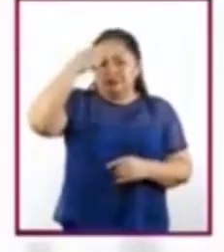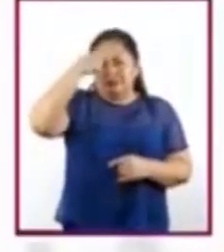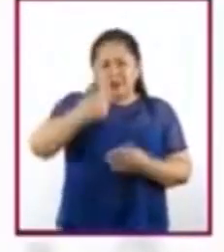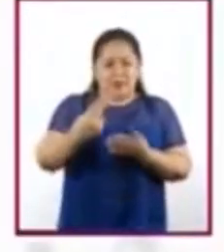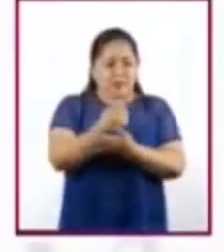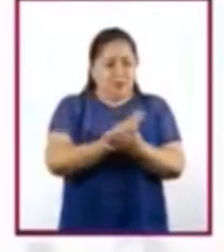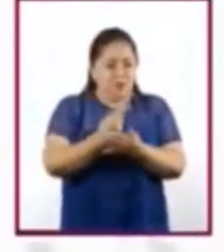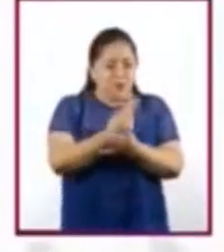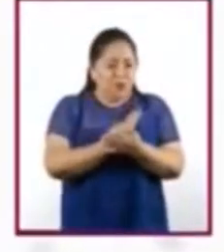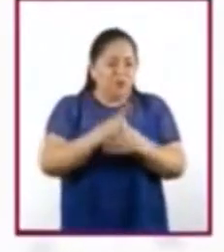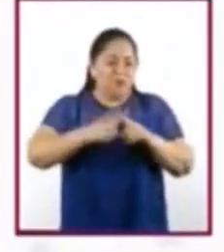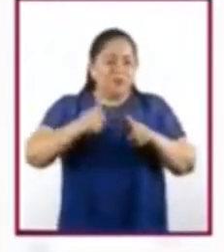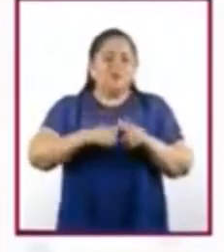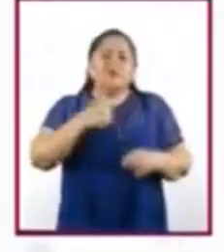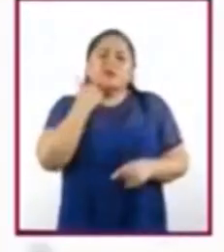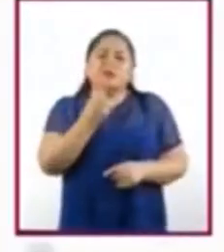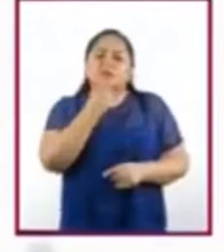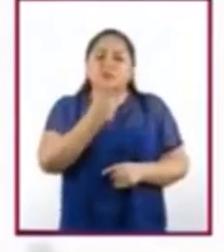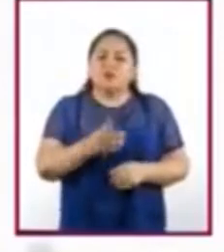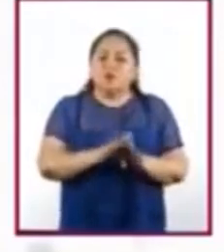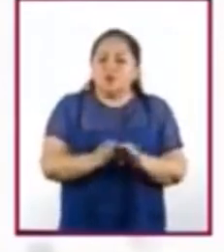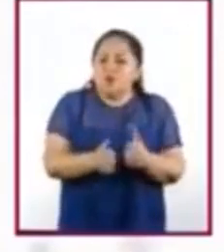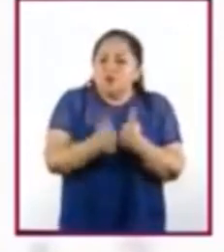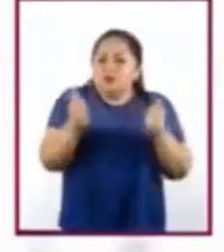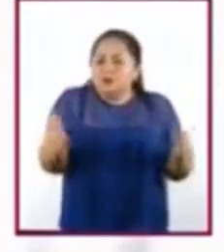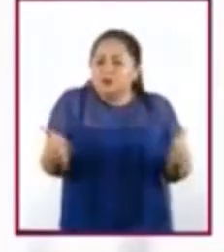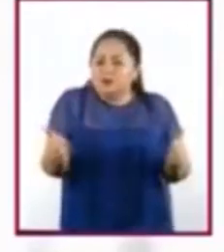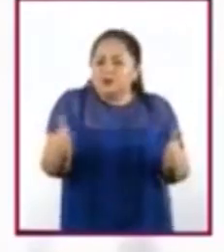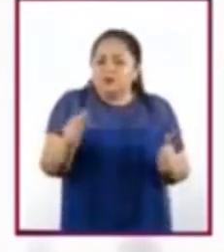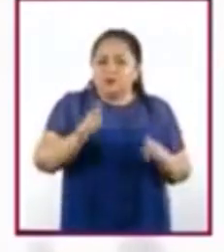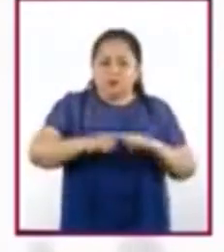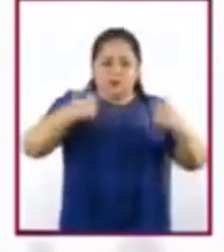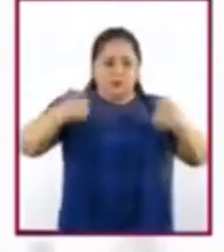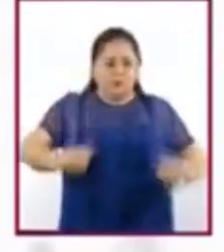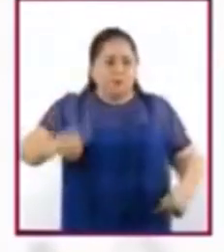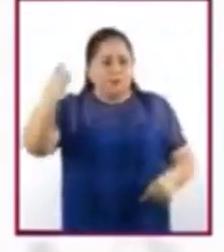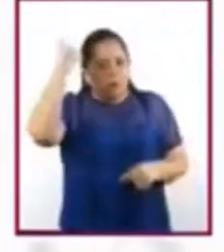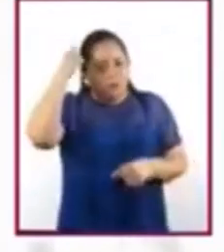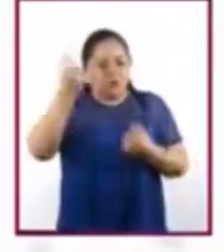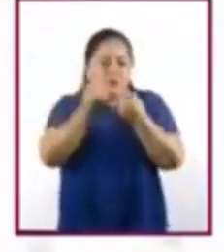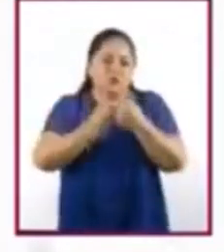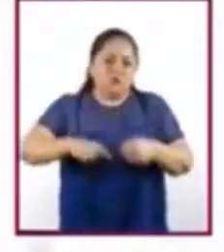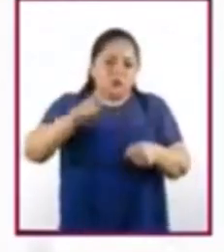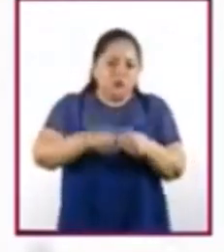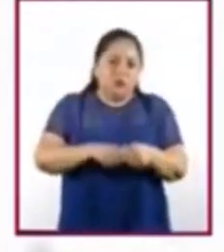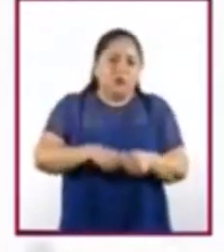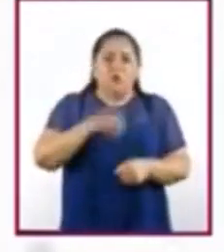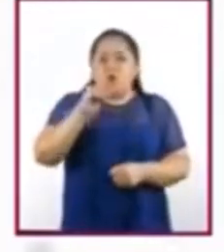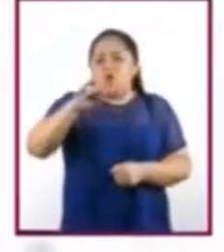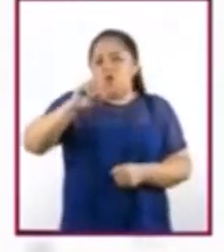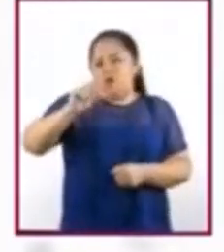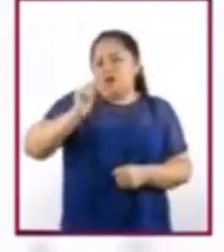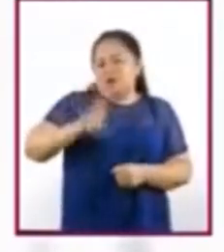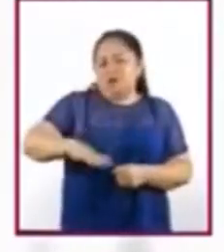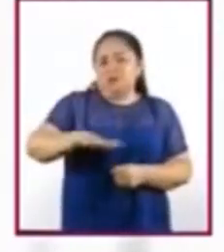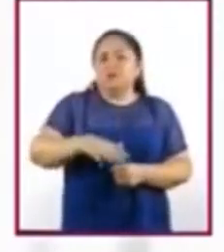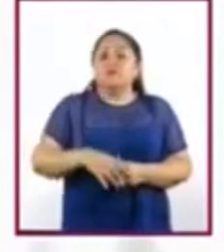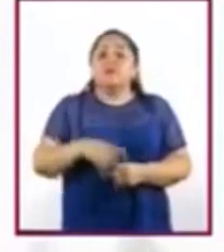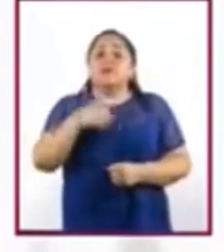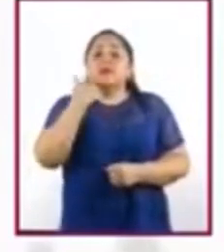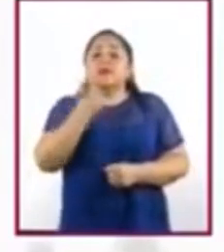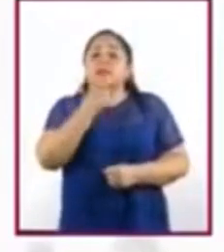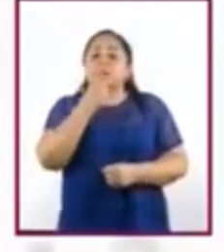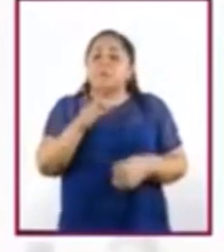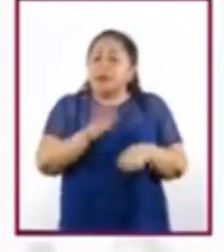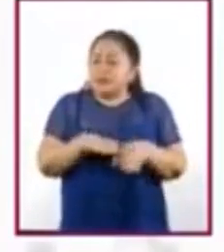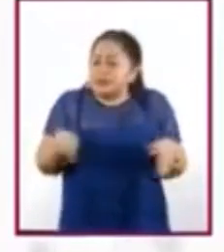dibujo satírico consiste en aislar el defecto físico, mental, social o moral de su modelo, está más